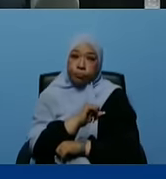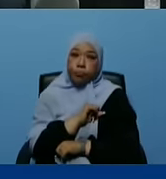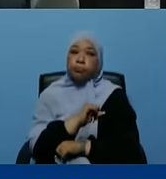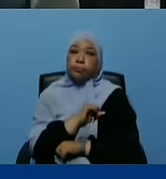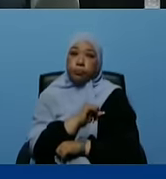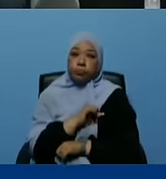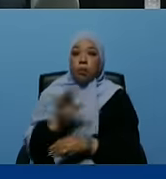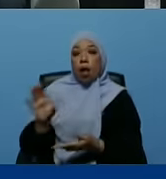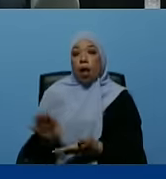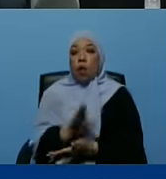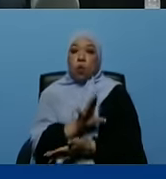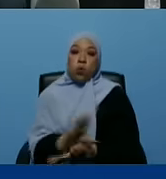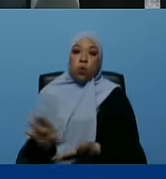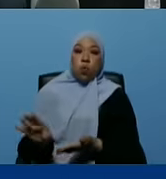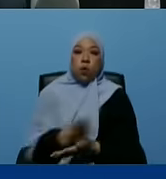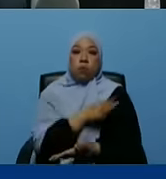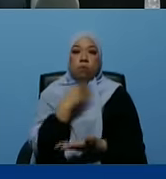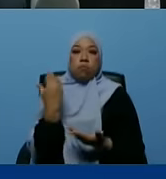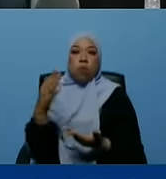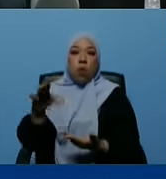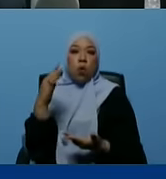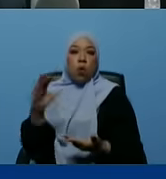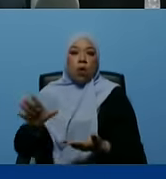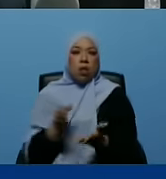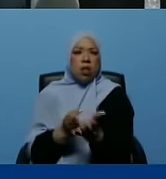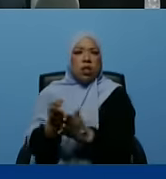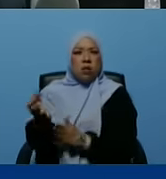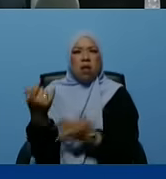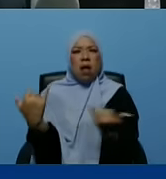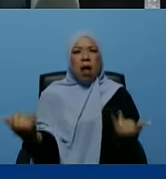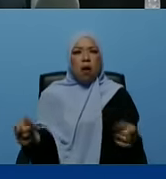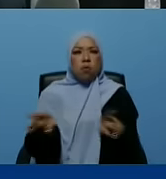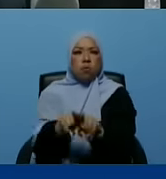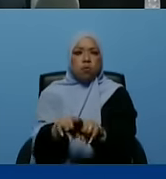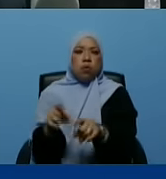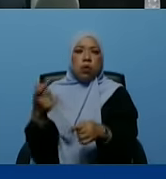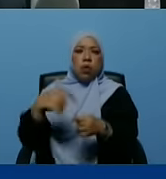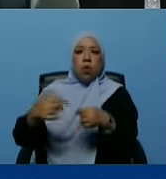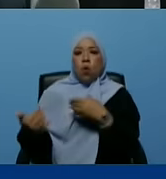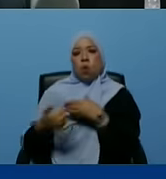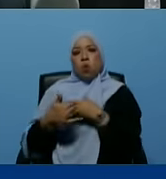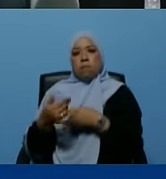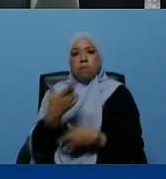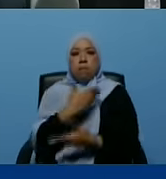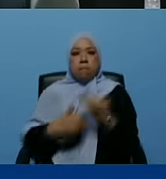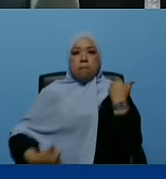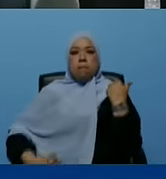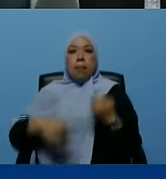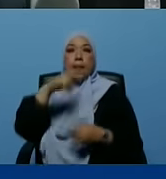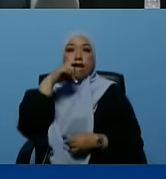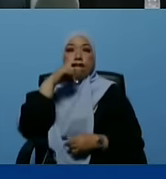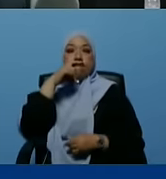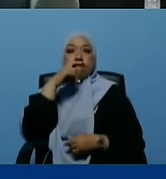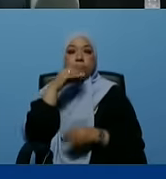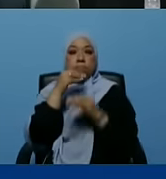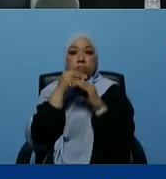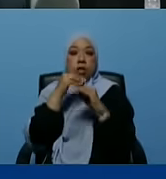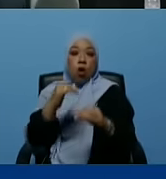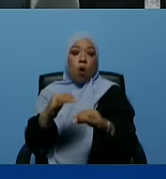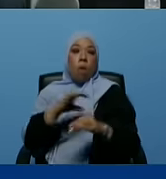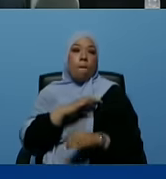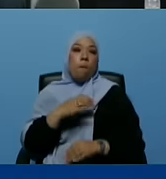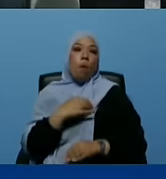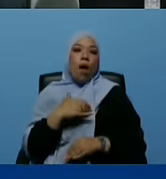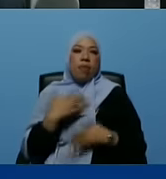Los que cantaron en Cúcuta se empavaron para siempre. Porque el que se mete con nosotros se seca.